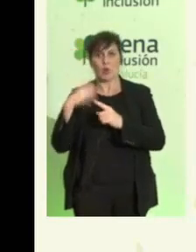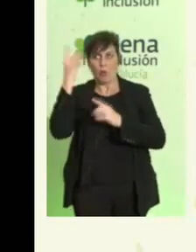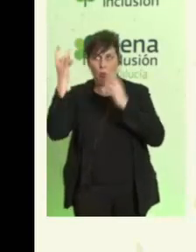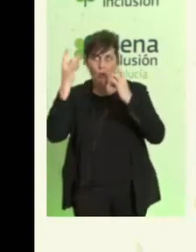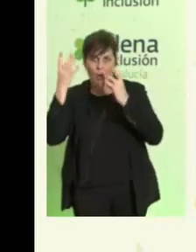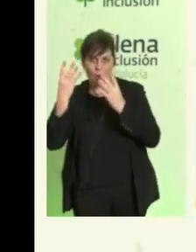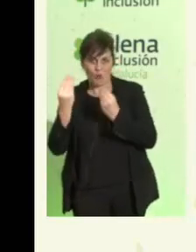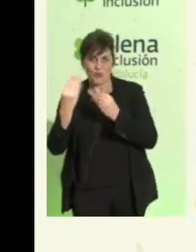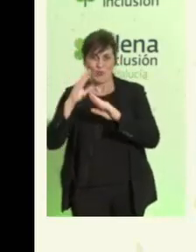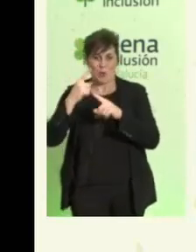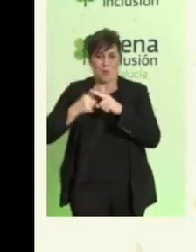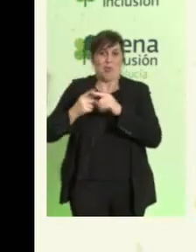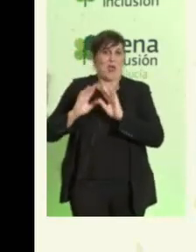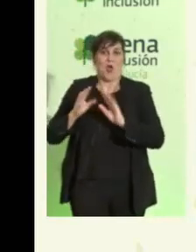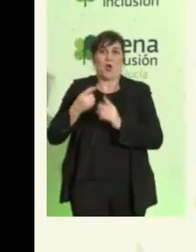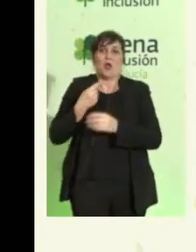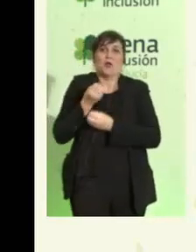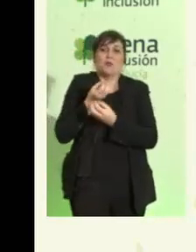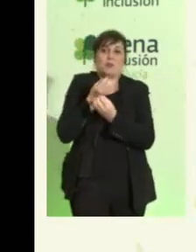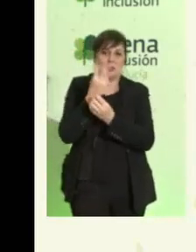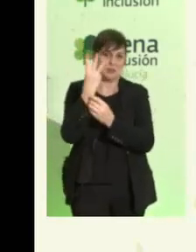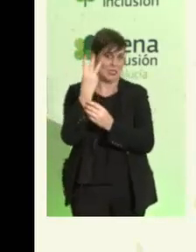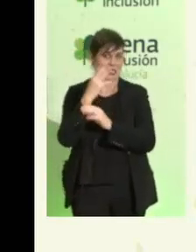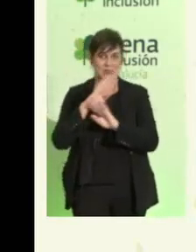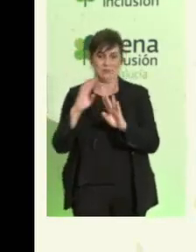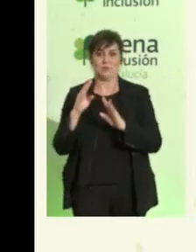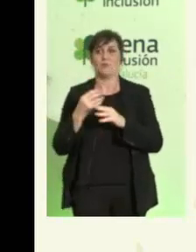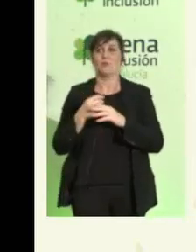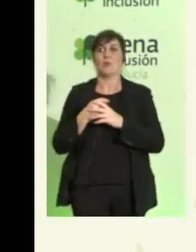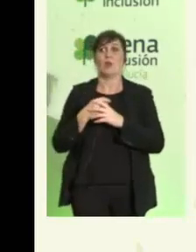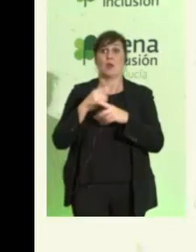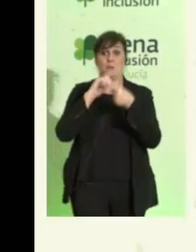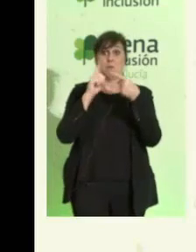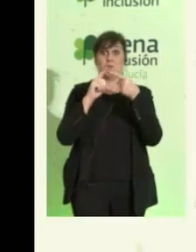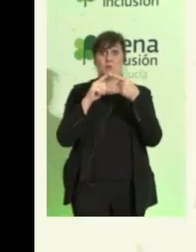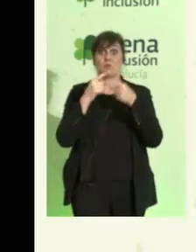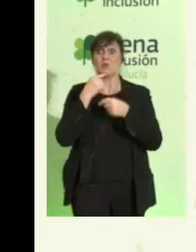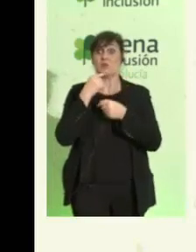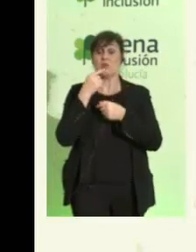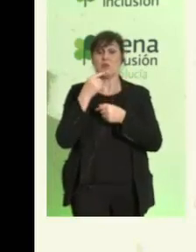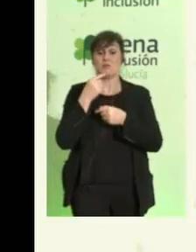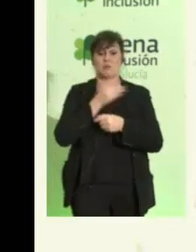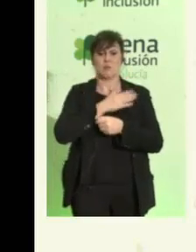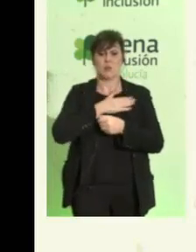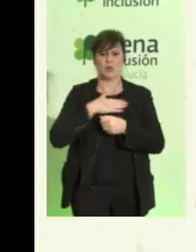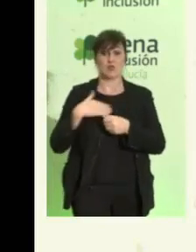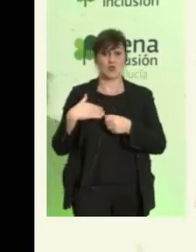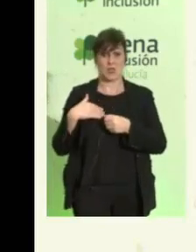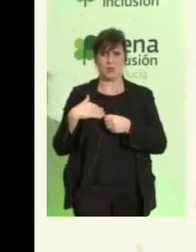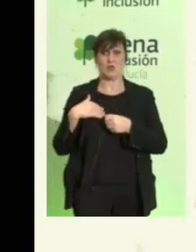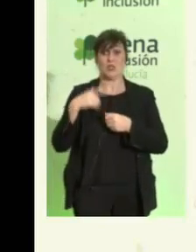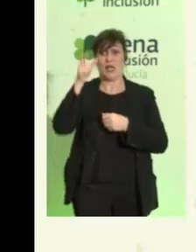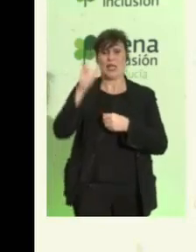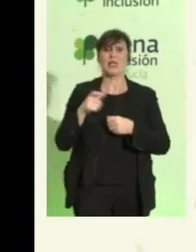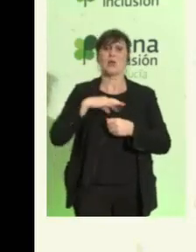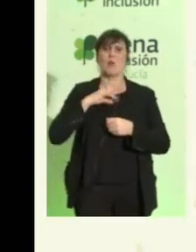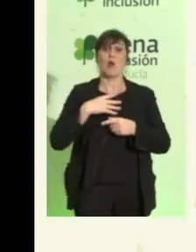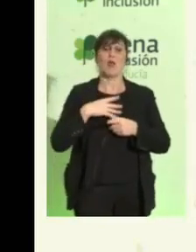tengo media hora, así que solo voy a compartir tres. Una era que queríamos que la gente pudiese asumir el control, que la